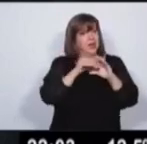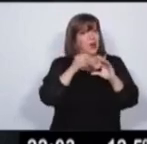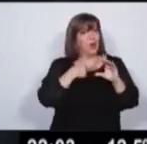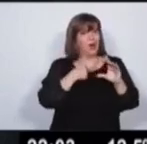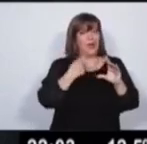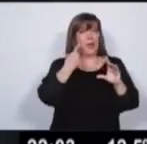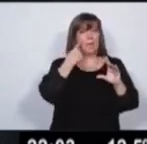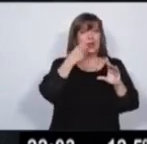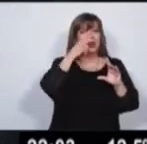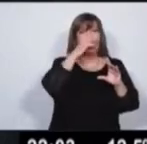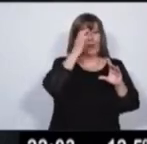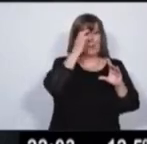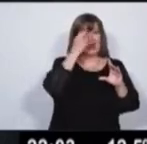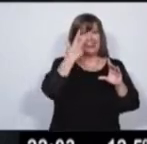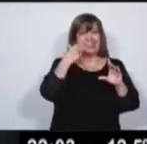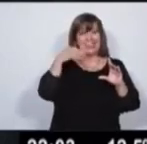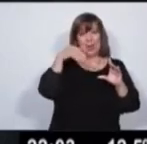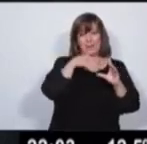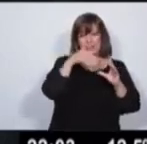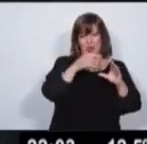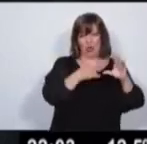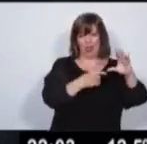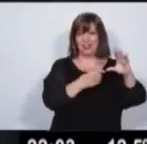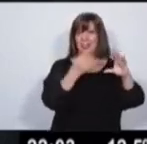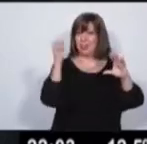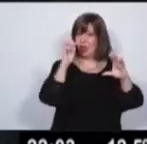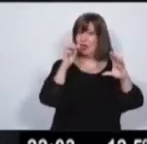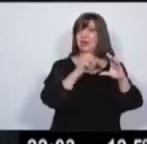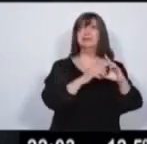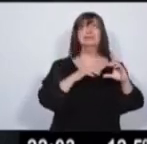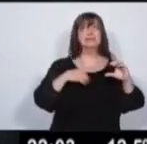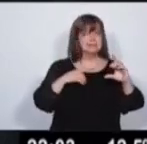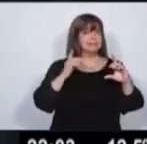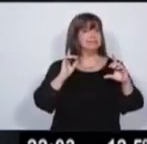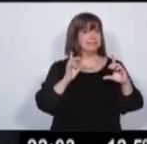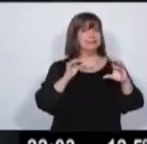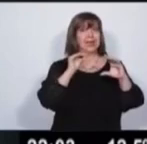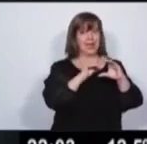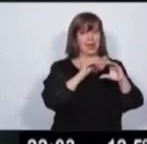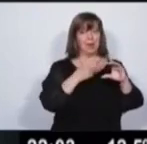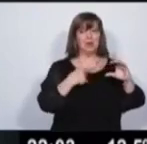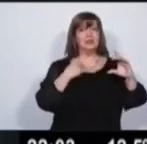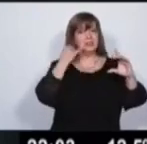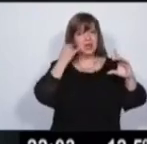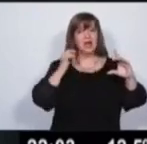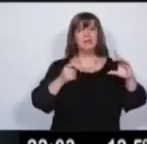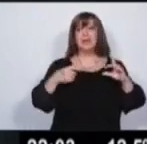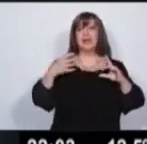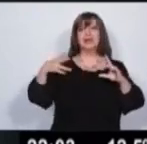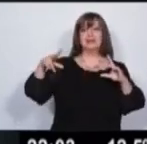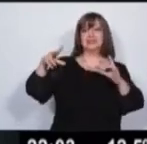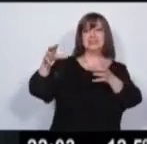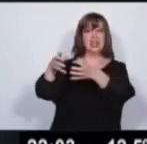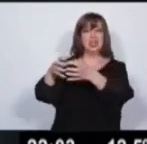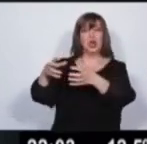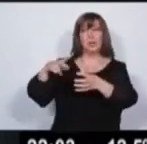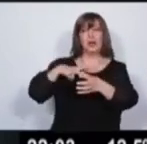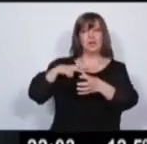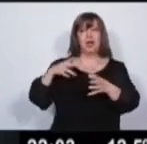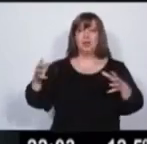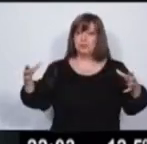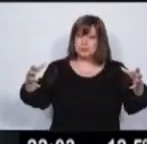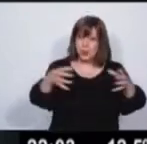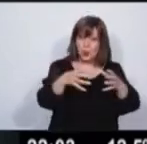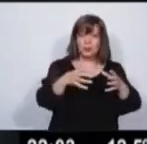el cambio del contexto macroeconómico nos da oportunidades tenemos el sector privado bueno de